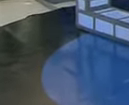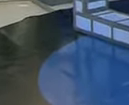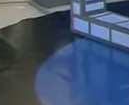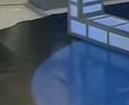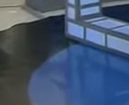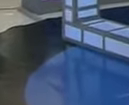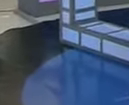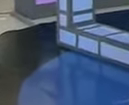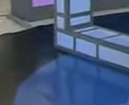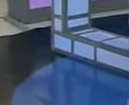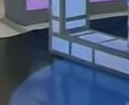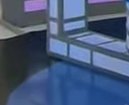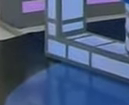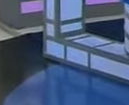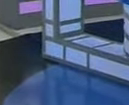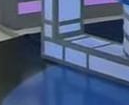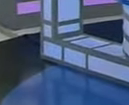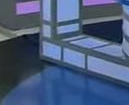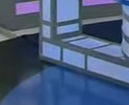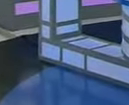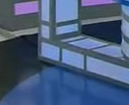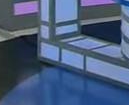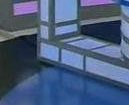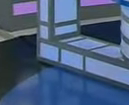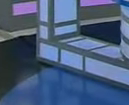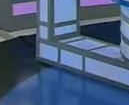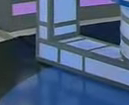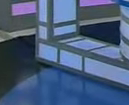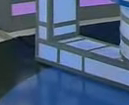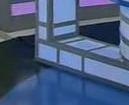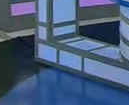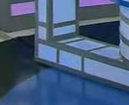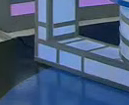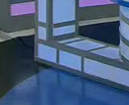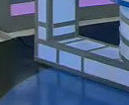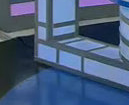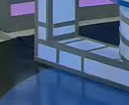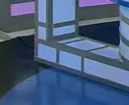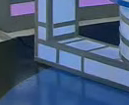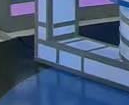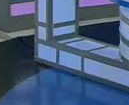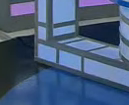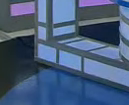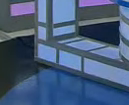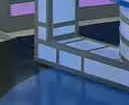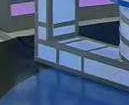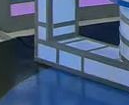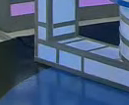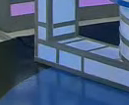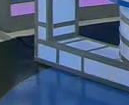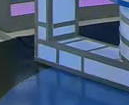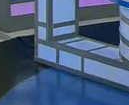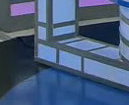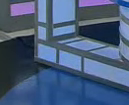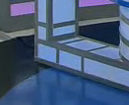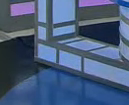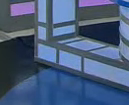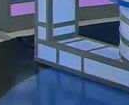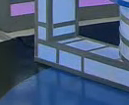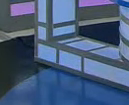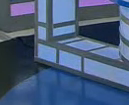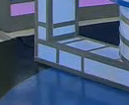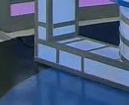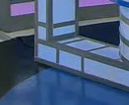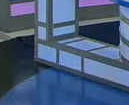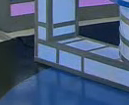todo lo que sucede ahí en sus barrios, en su comunidad, en su sector, porque somos este, el noticiero que se preocupa por lo que ahí pasa. Es día jueves,